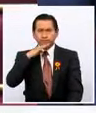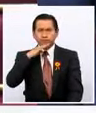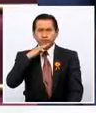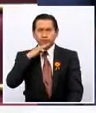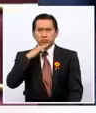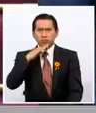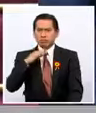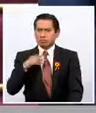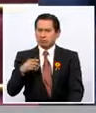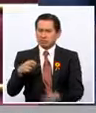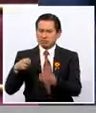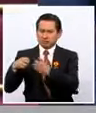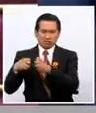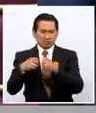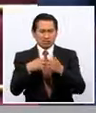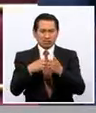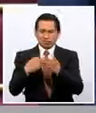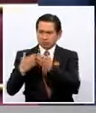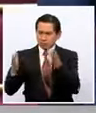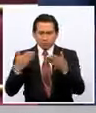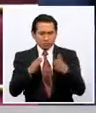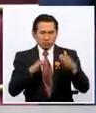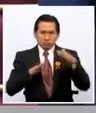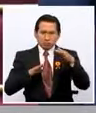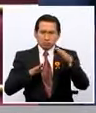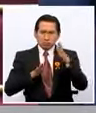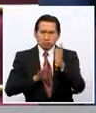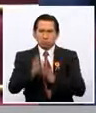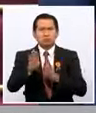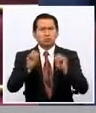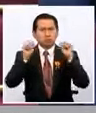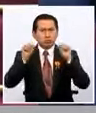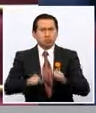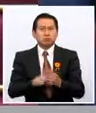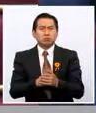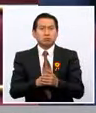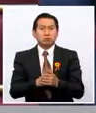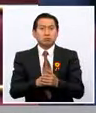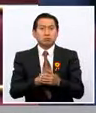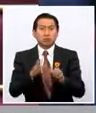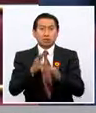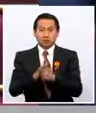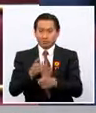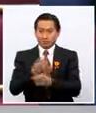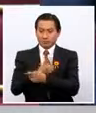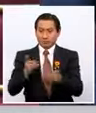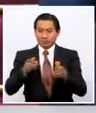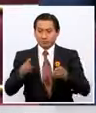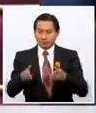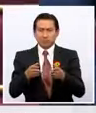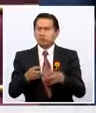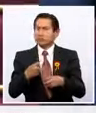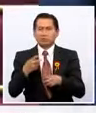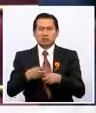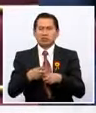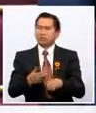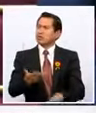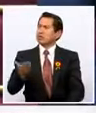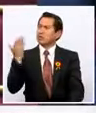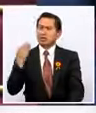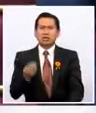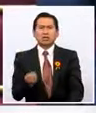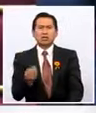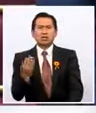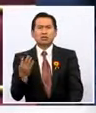ante el camino difícil no fue sencillo abrir el camino de la democracia después de 14 años